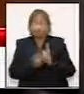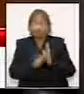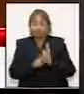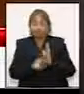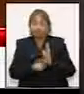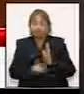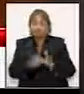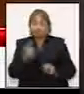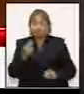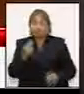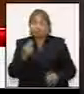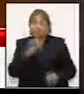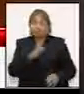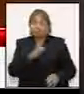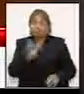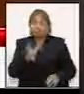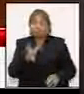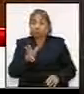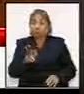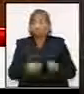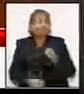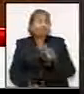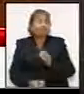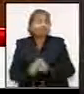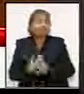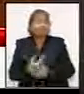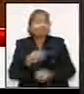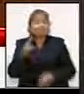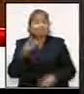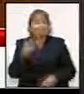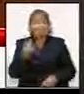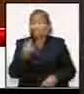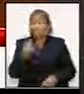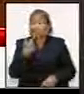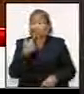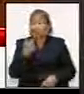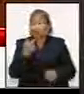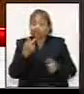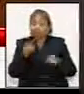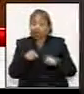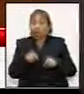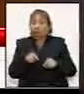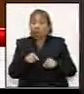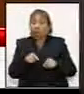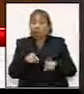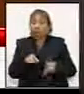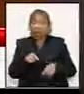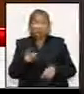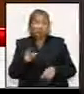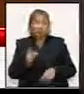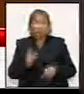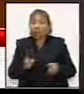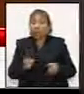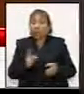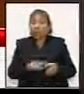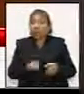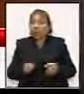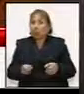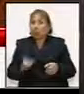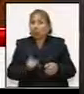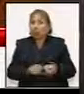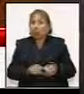la 1153, se publicó en septiembre del año 2013 y desde que entró en vigencia no se incluyeron una serie de